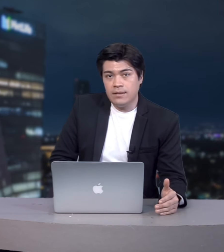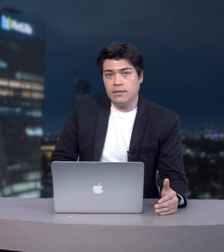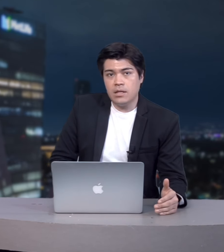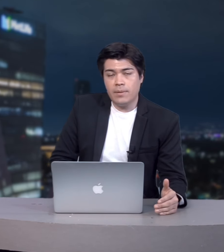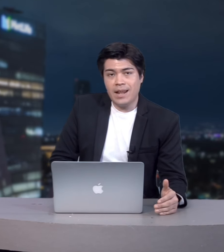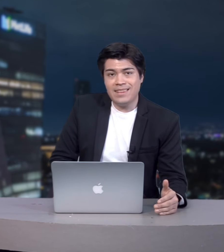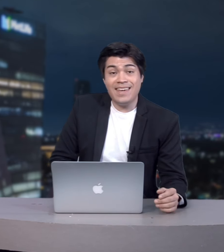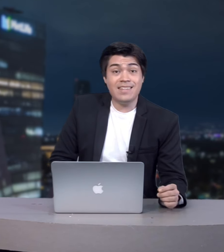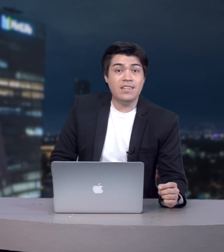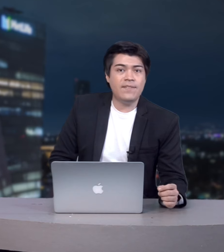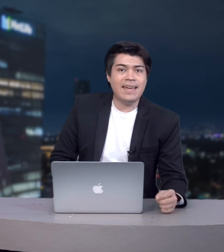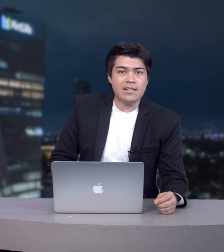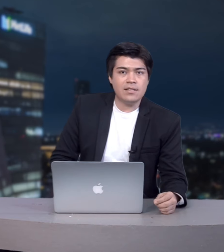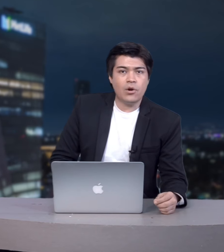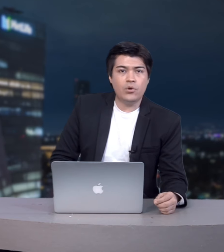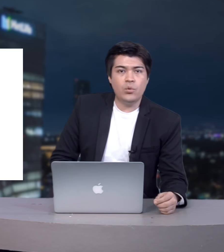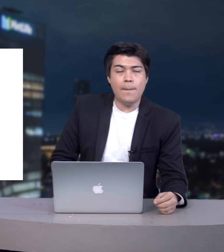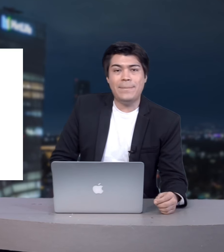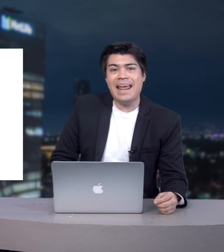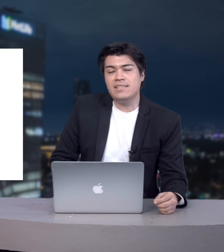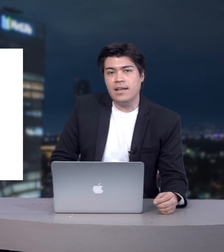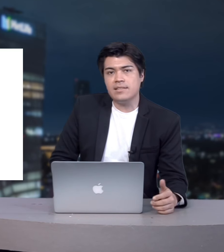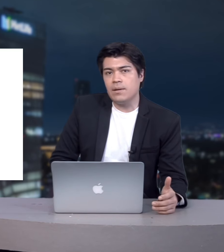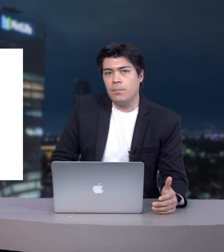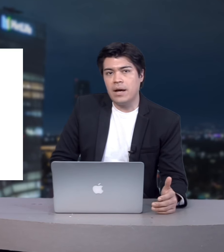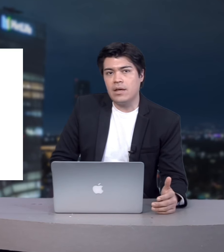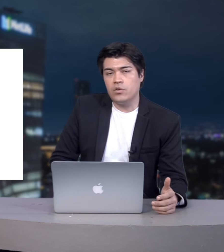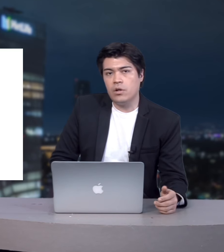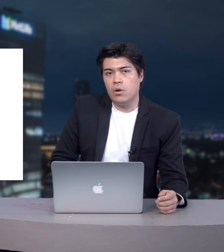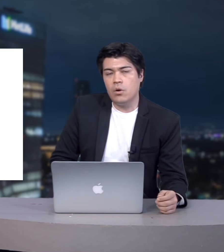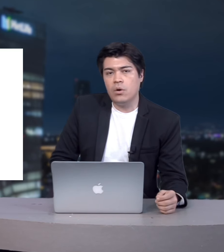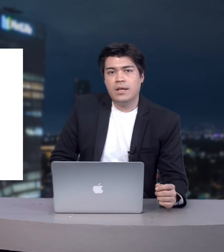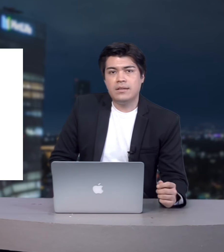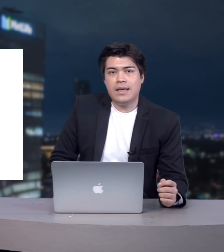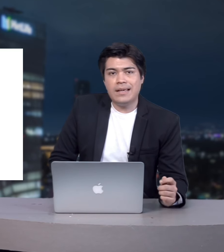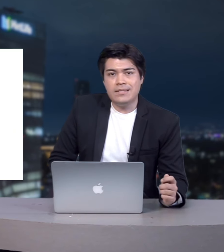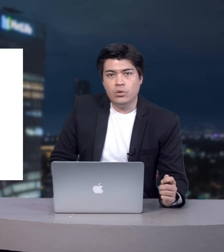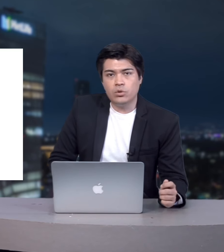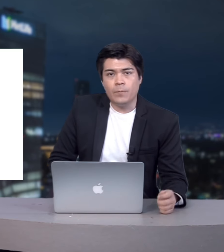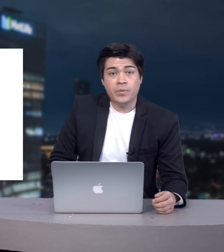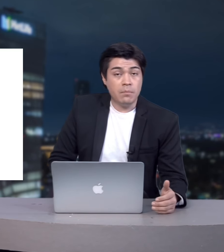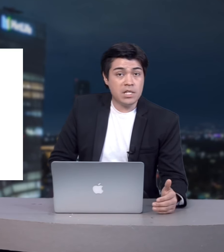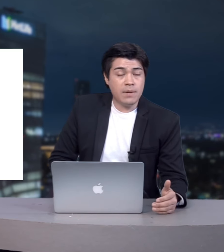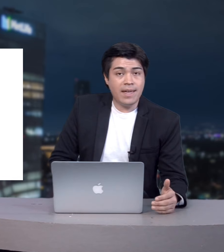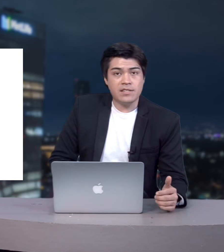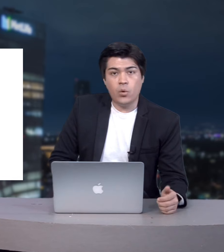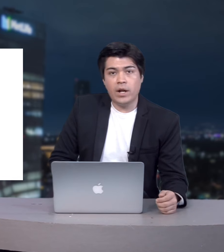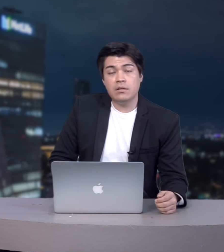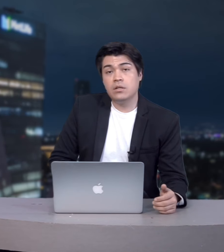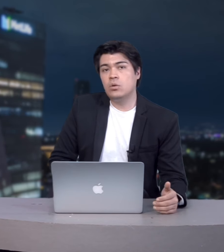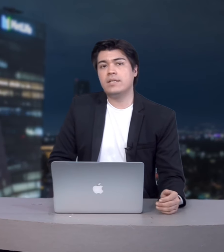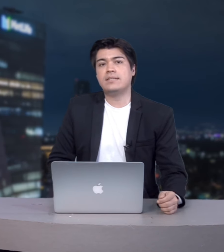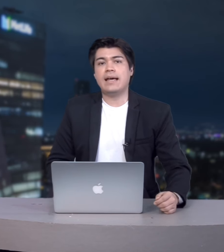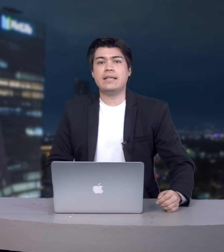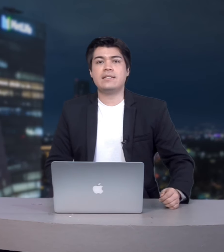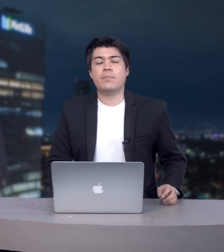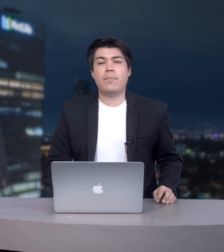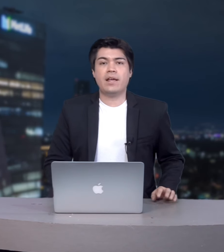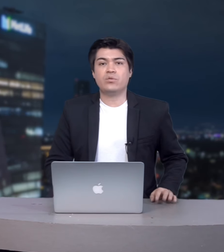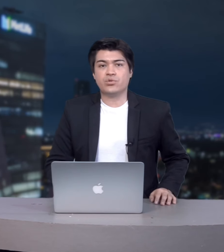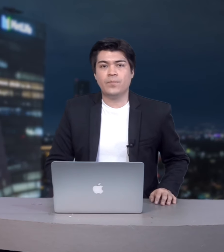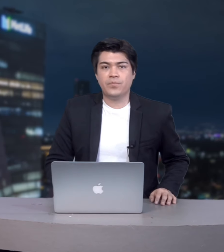INE deberá de identificarse con una playera estampada con el logo de El Instituto misma que aseguran no está